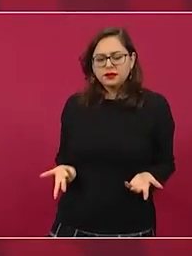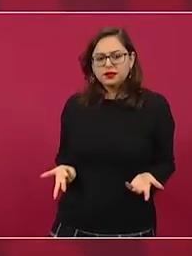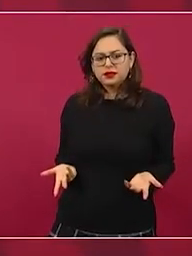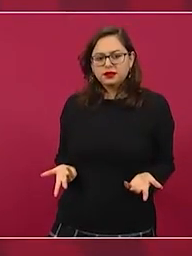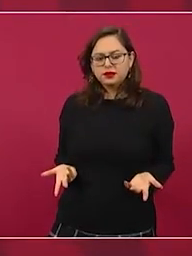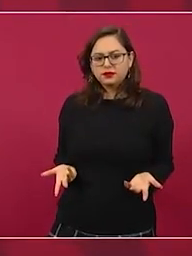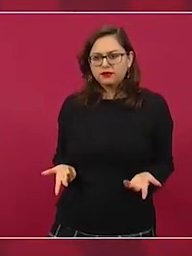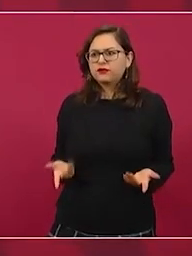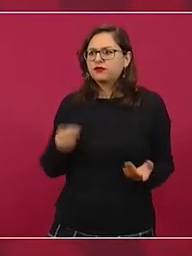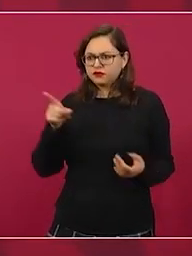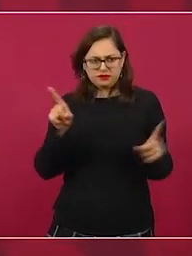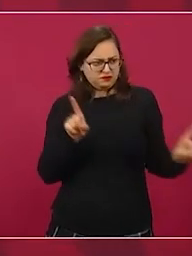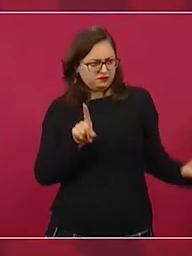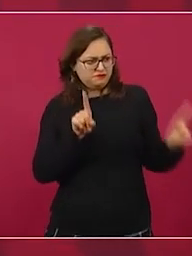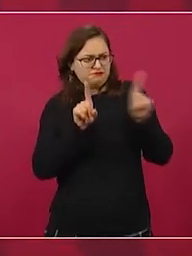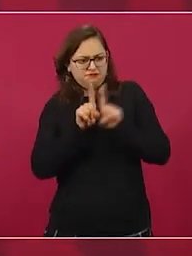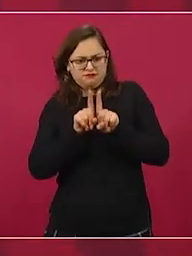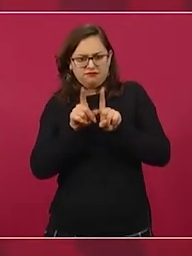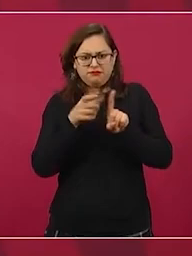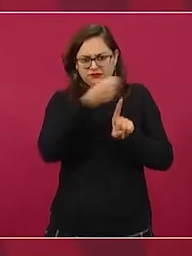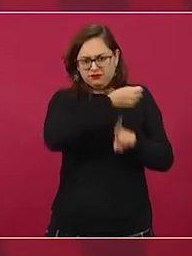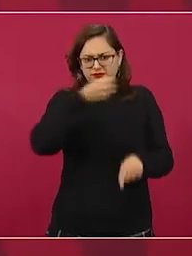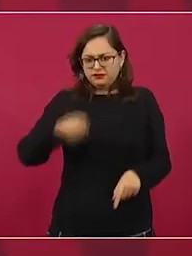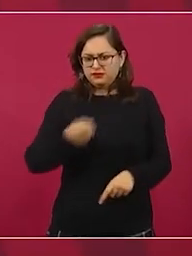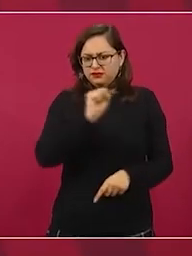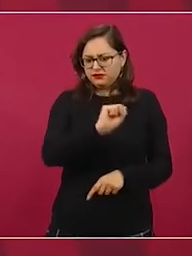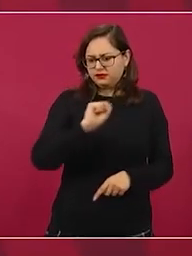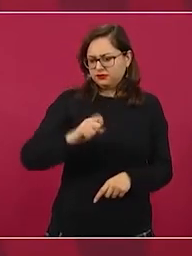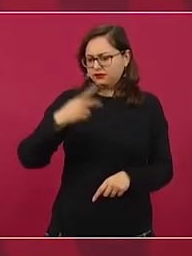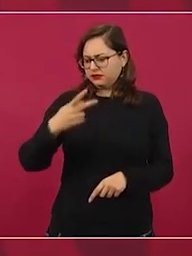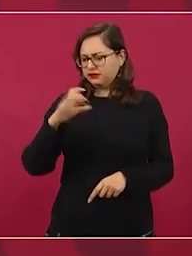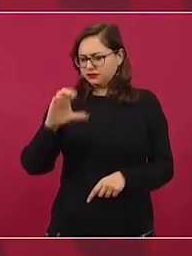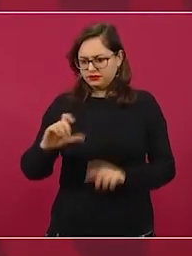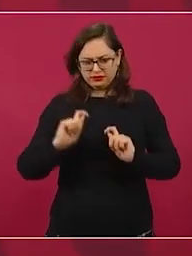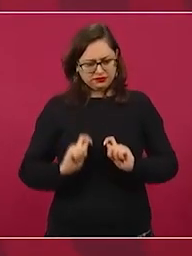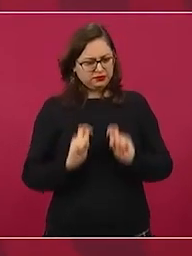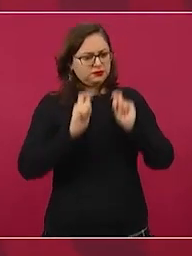¿Cómo conociste a ese señor? ¿Por qué lo nombraste?